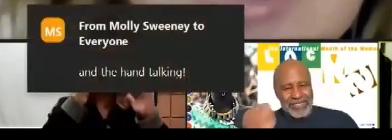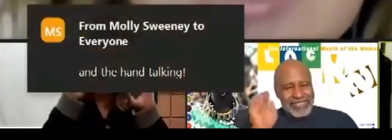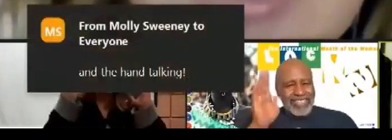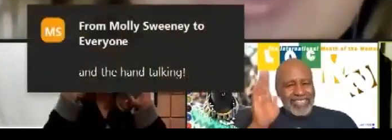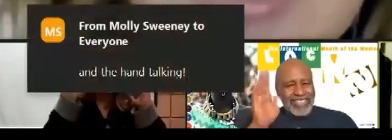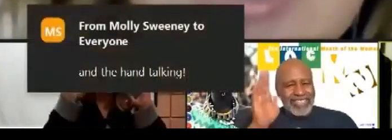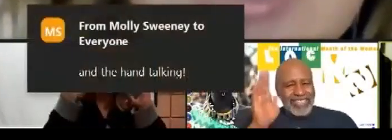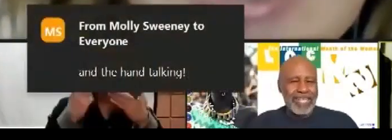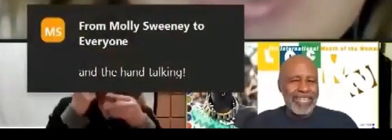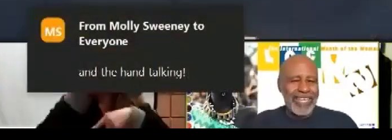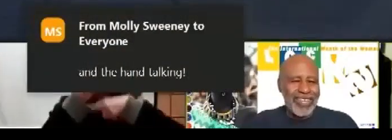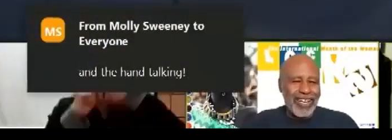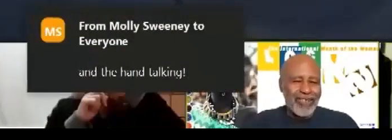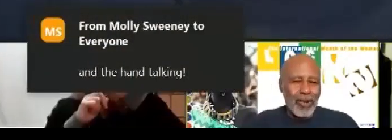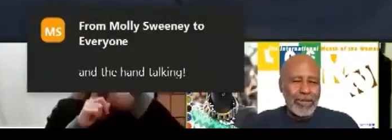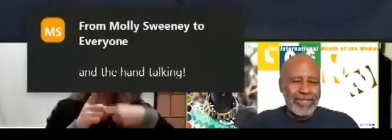ver